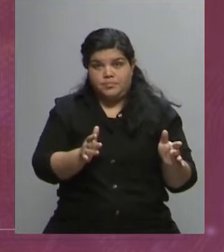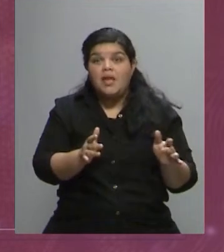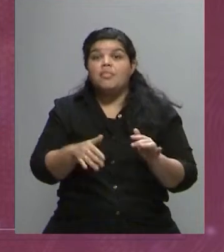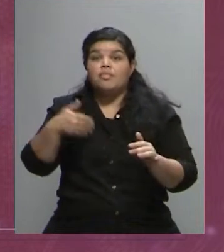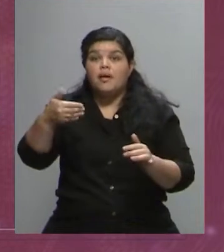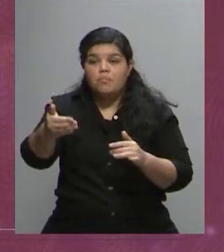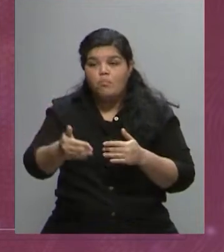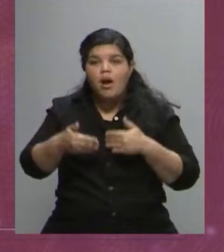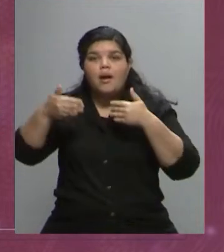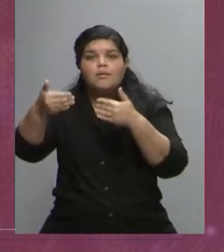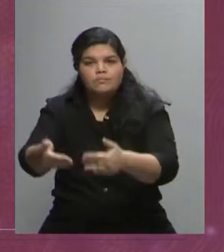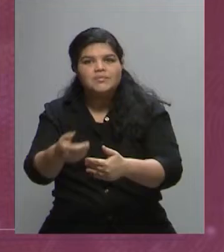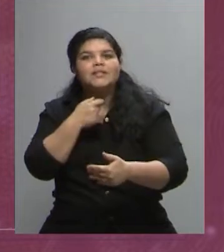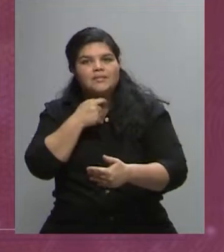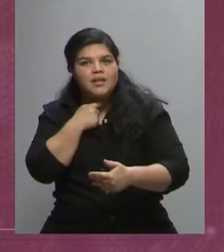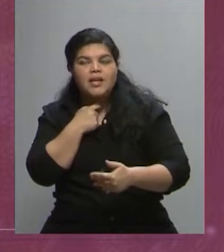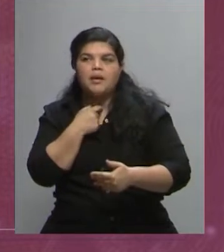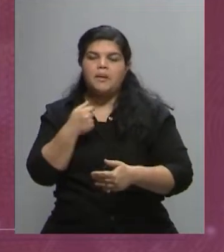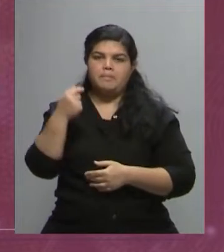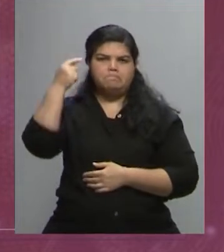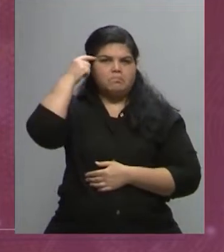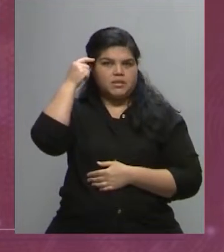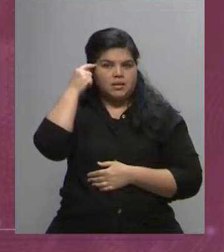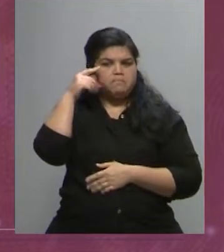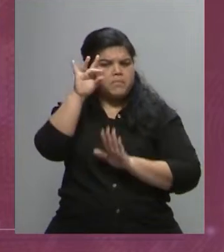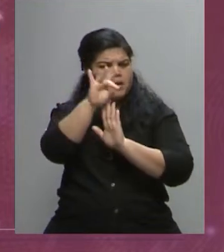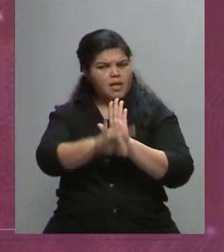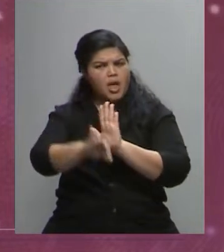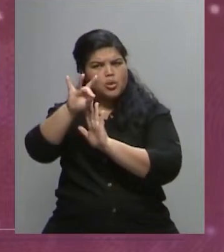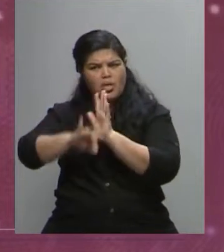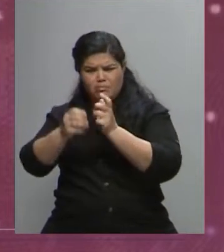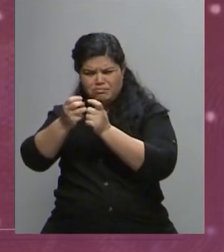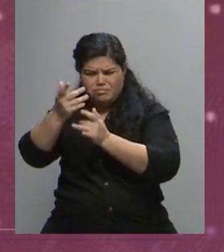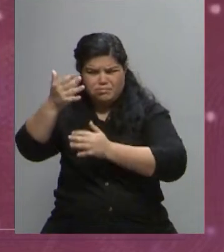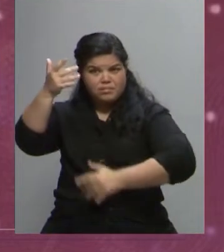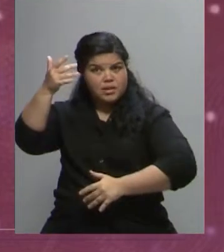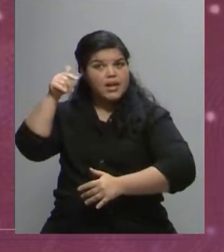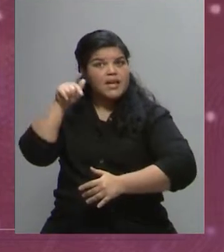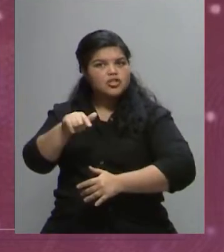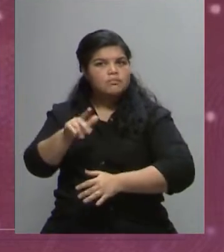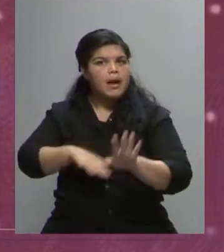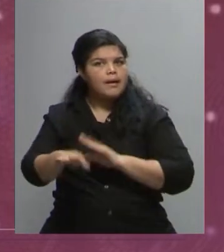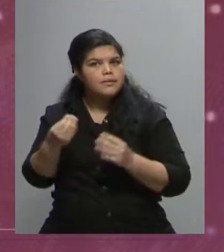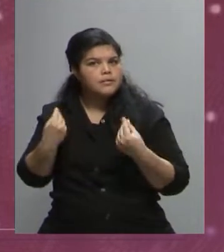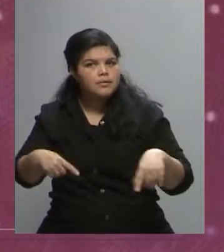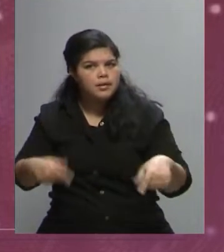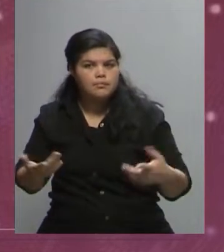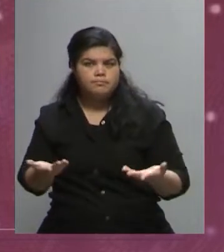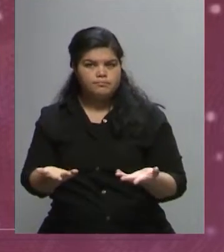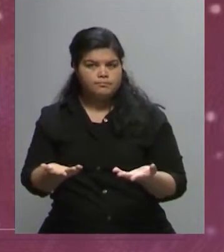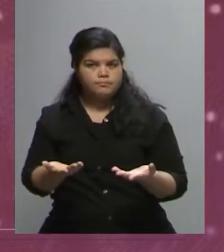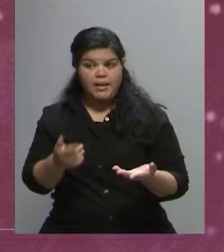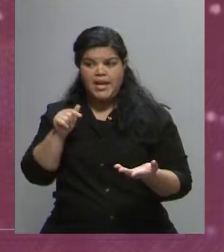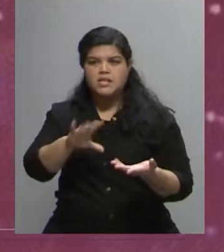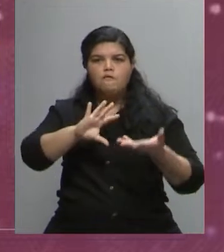sofisticada, que es a pensar qué se podría hacer. Por ejemplo, si en vez de evaluar si este discurso funciona o no funciona, ver cuáles son los discursos que funcionarían,